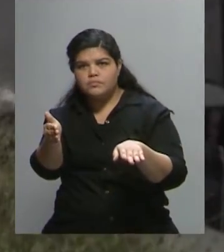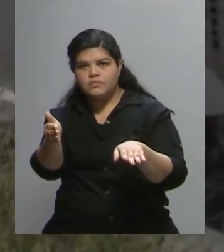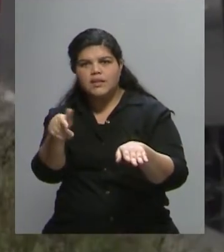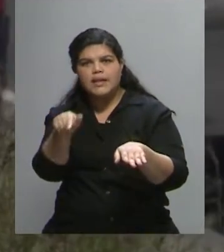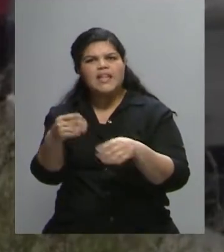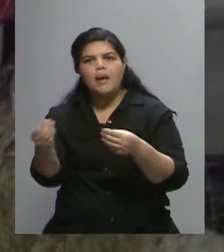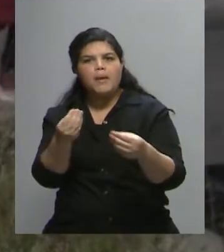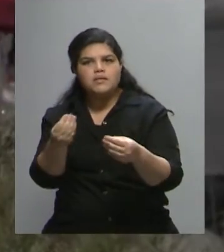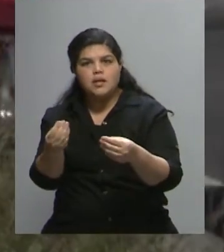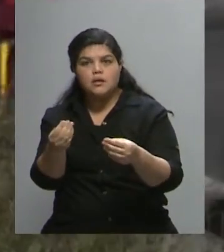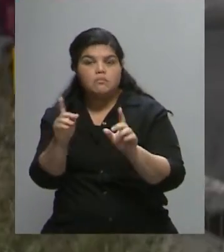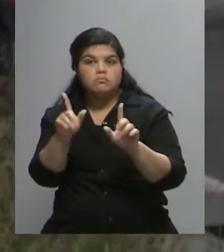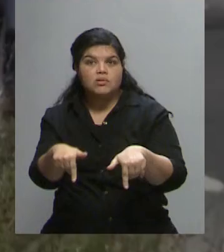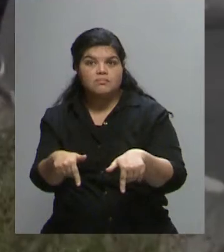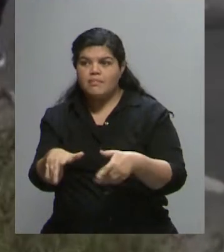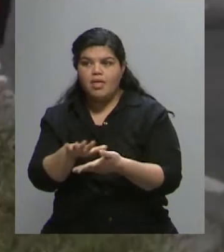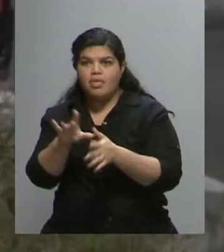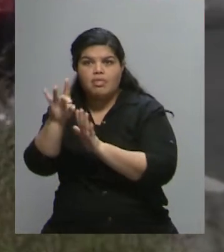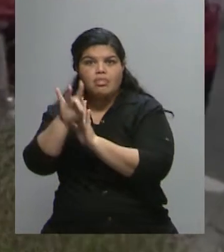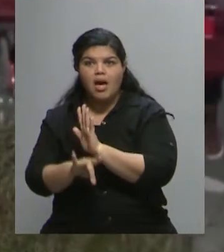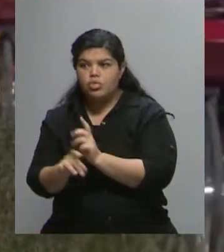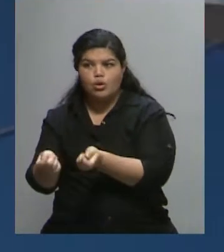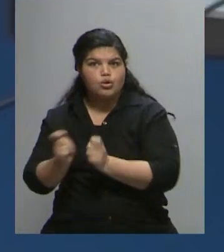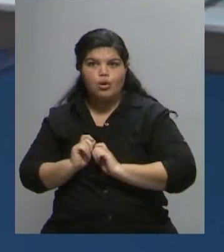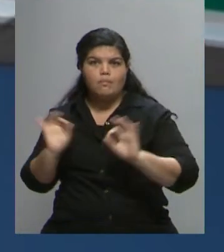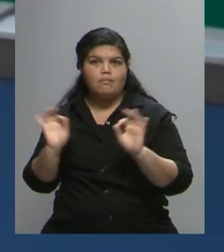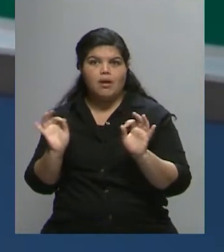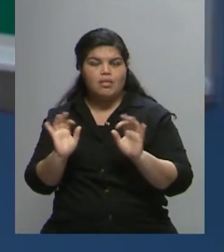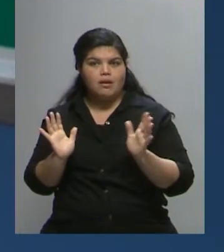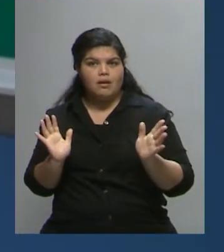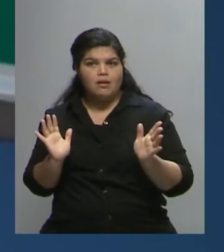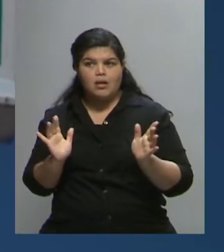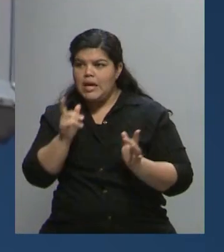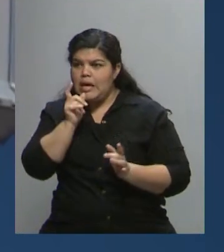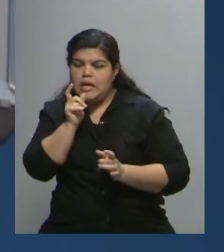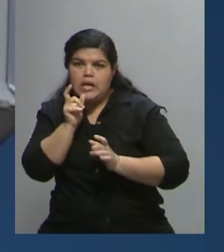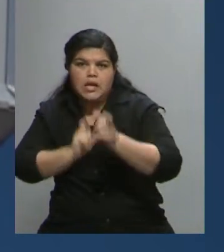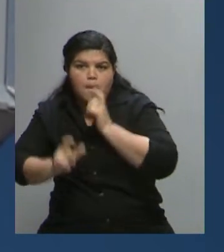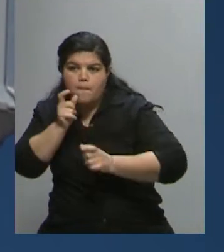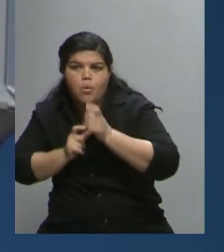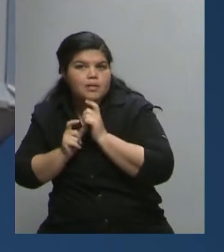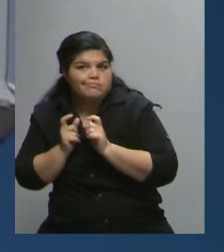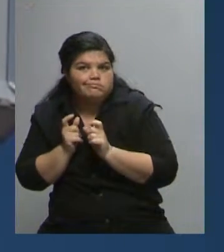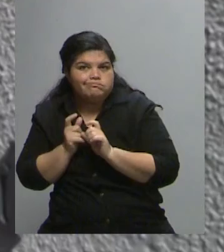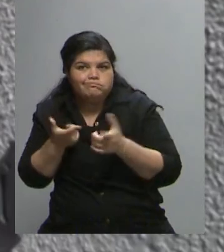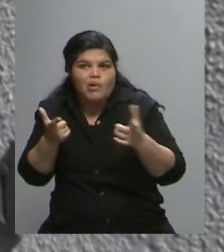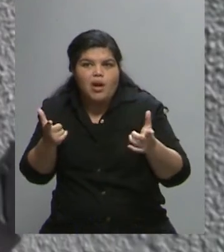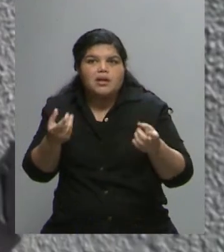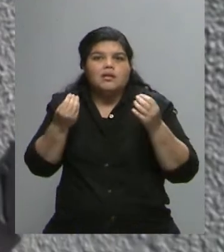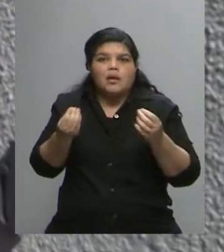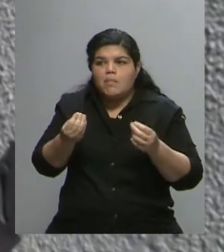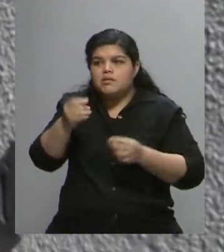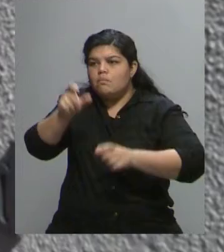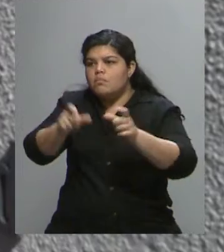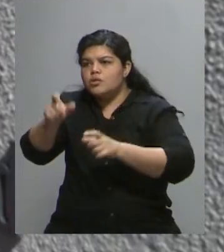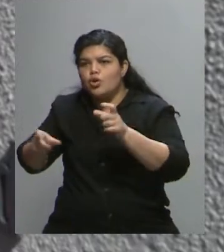lo que va a pasar? Bueno, Big Data no tiene mucha información para esa pregunta, porque para responder esa pregunta yo necesito la información de la gente que no usa